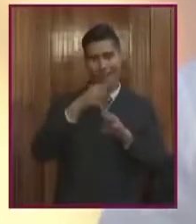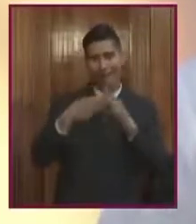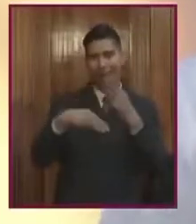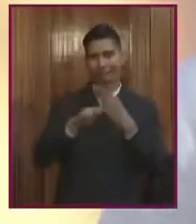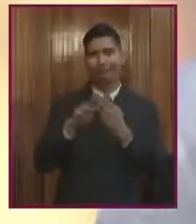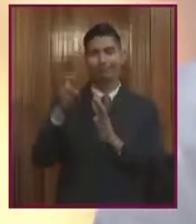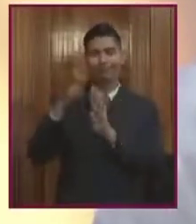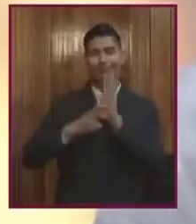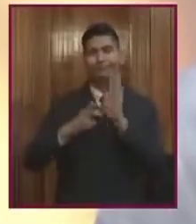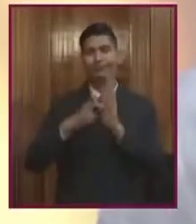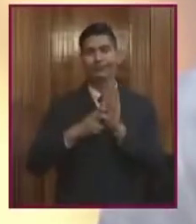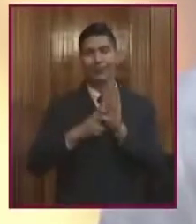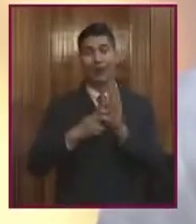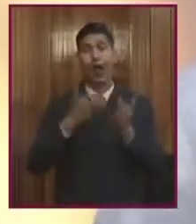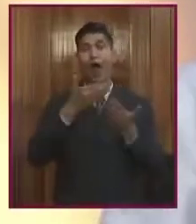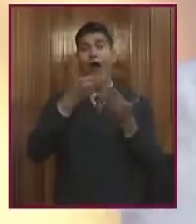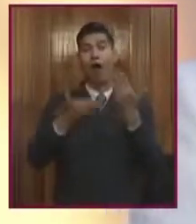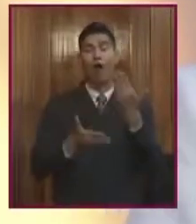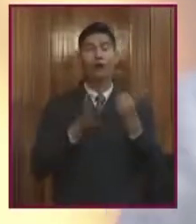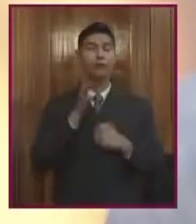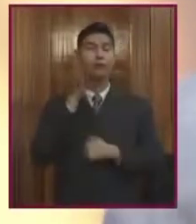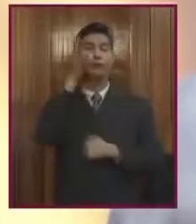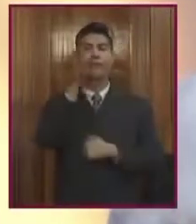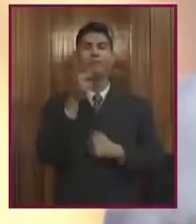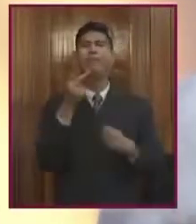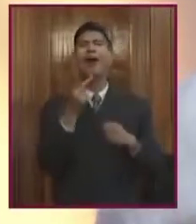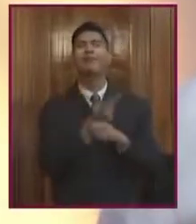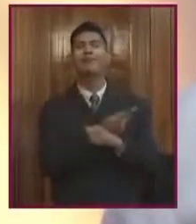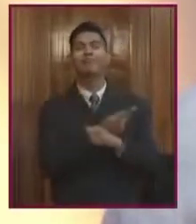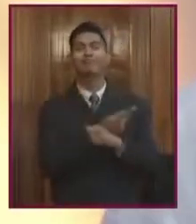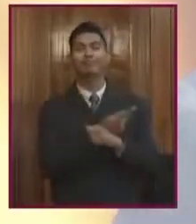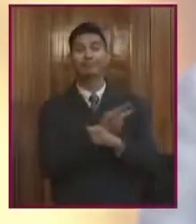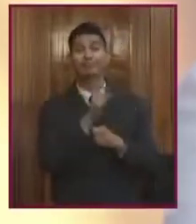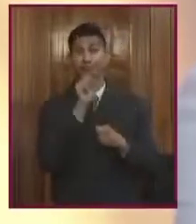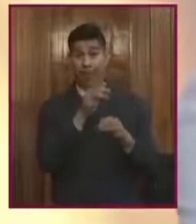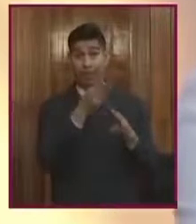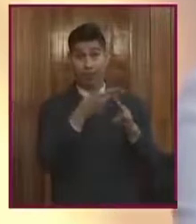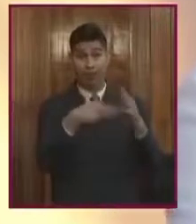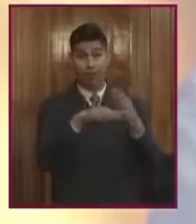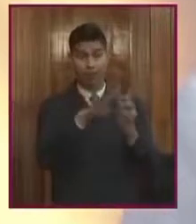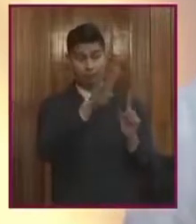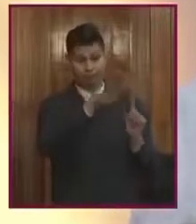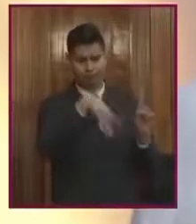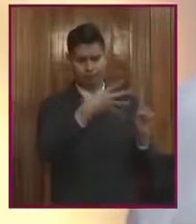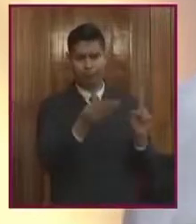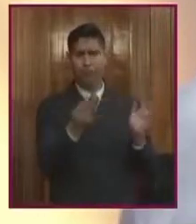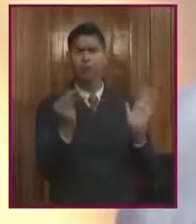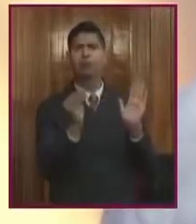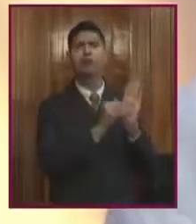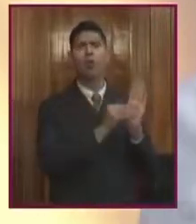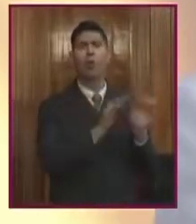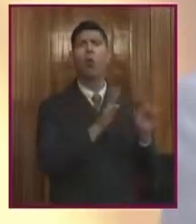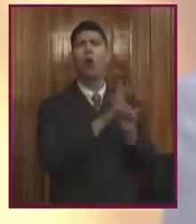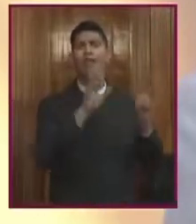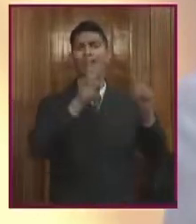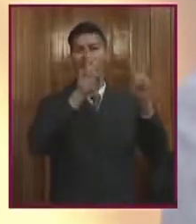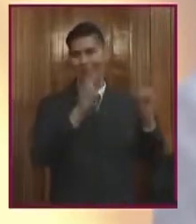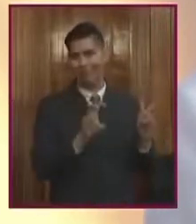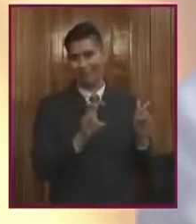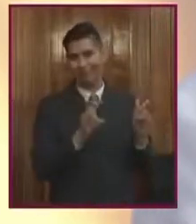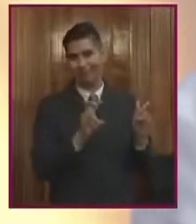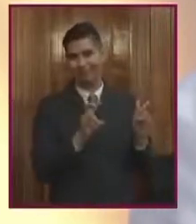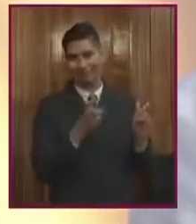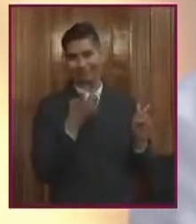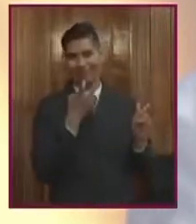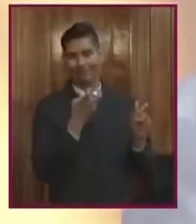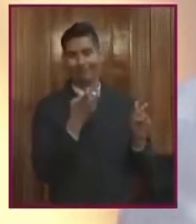estudios será necesario fijar al menos algunos contenidos mínimos. Un reto para